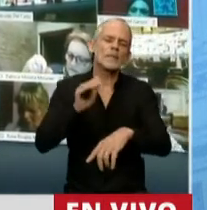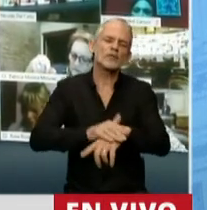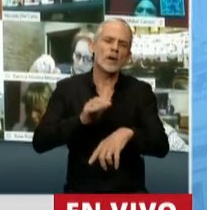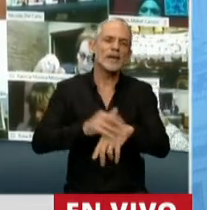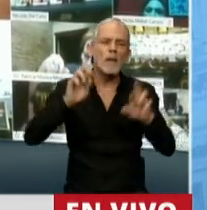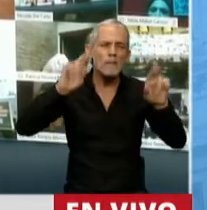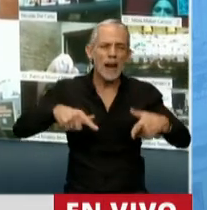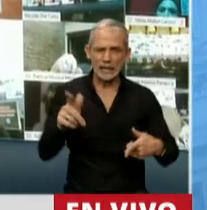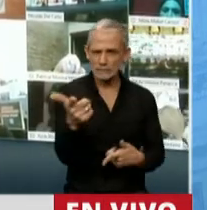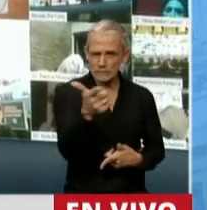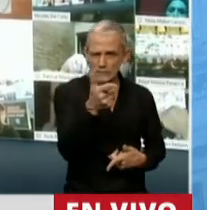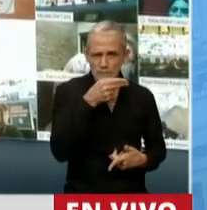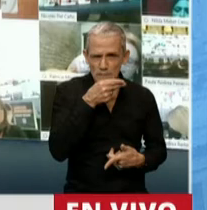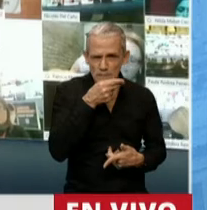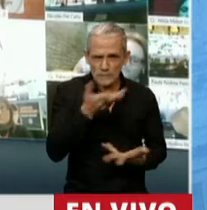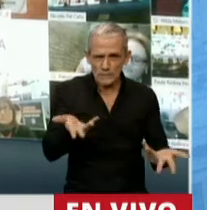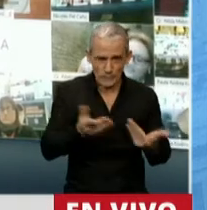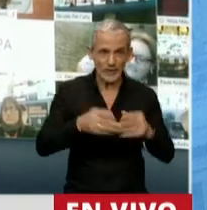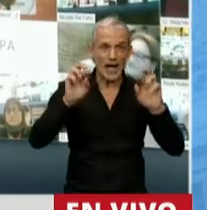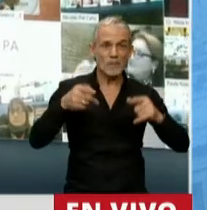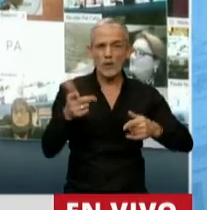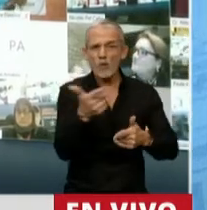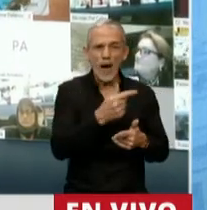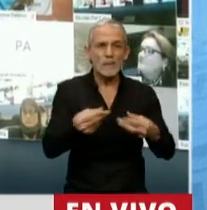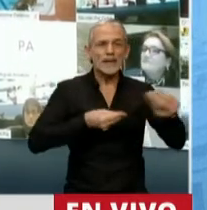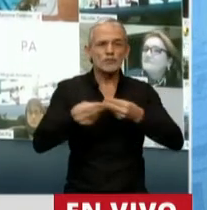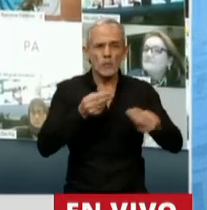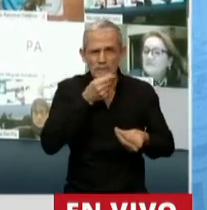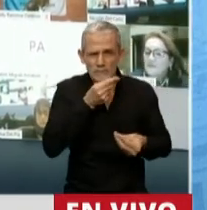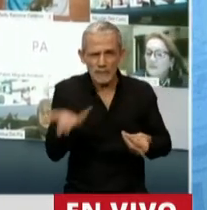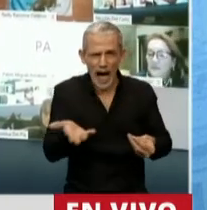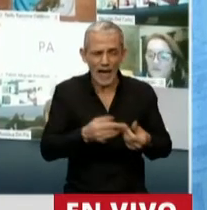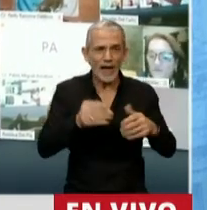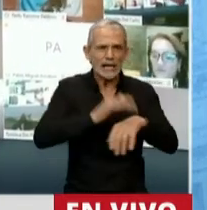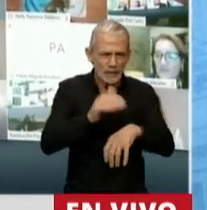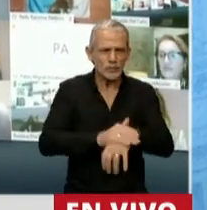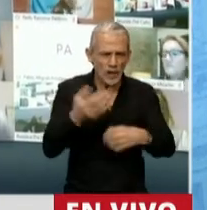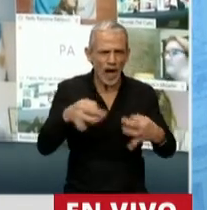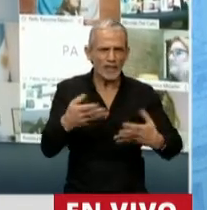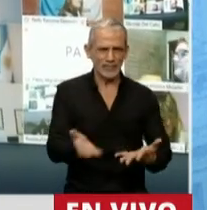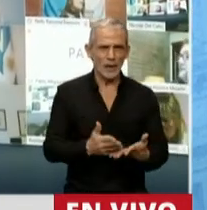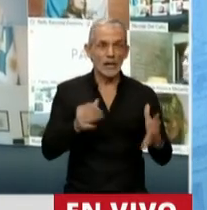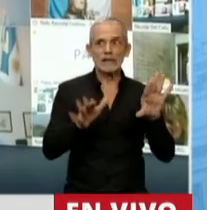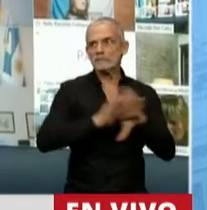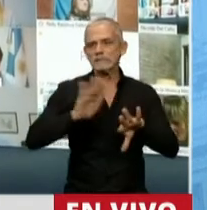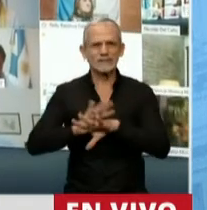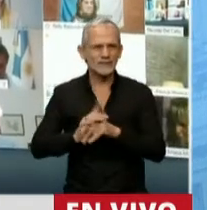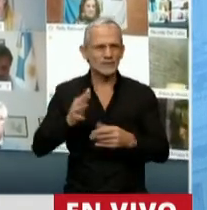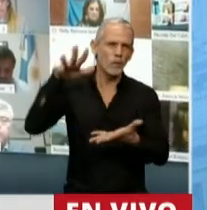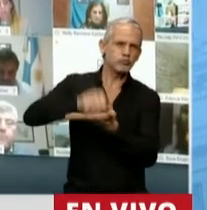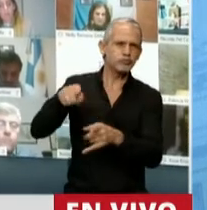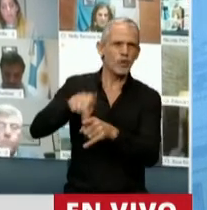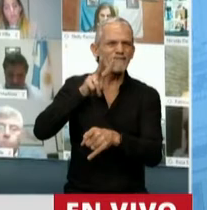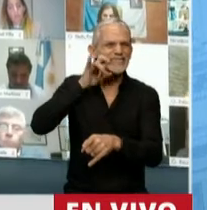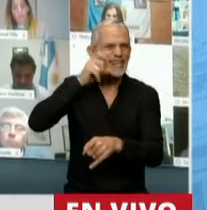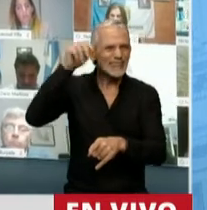de un plan económico, que se hagan cargo de la ausencia de un presupuesto, que se hagan cargo de los errores de la intervención de Vicentín,